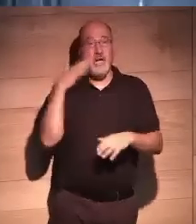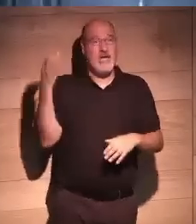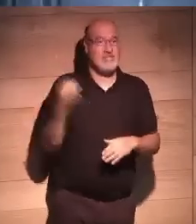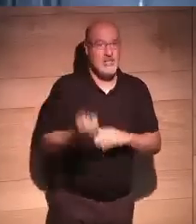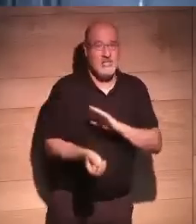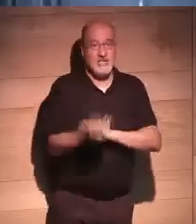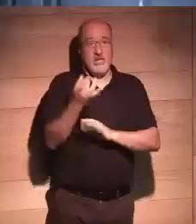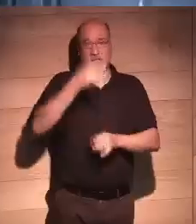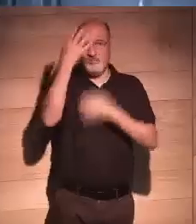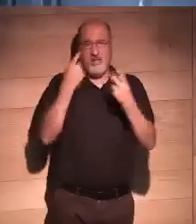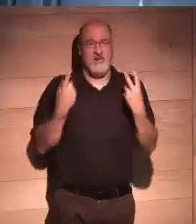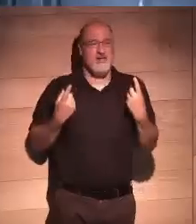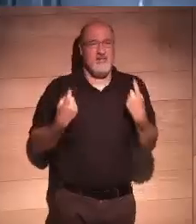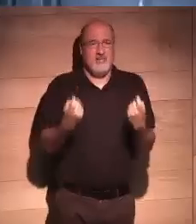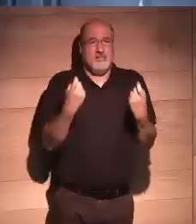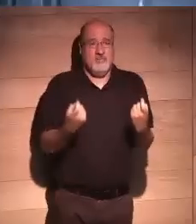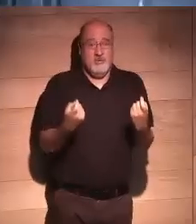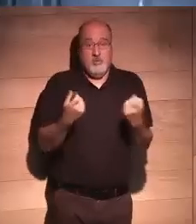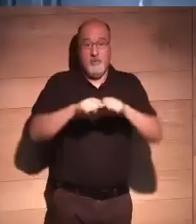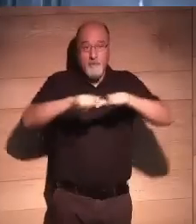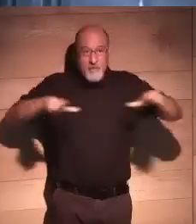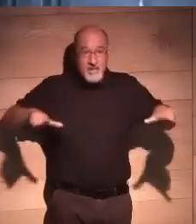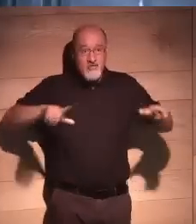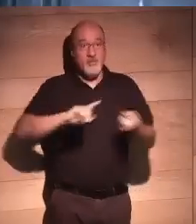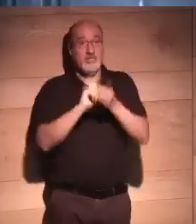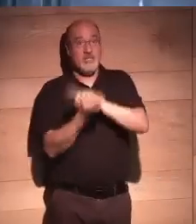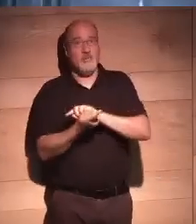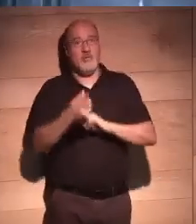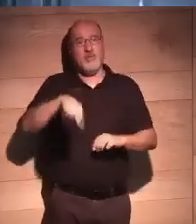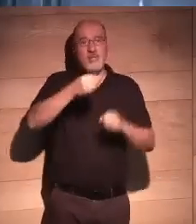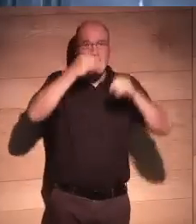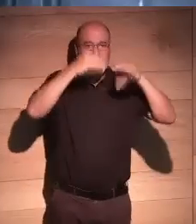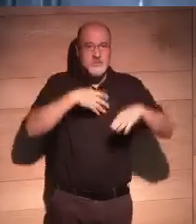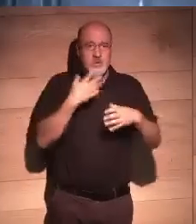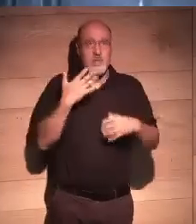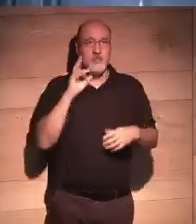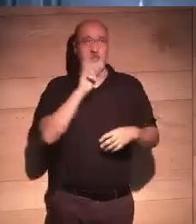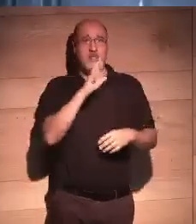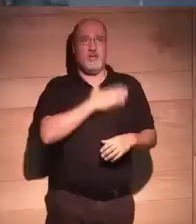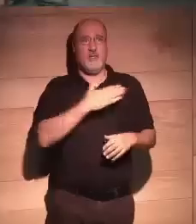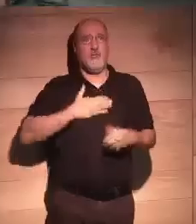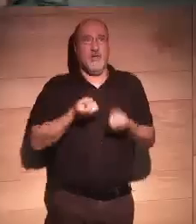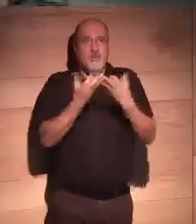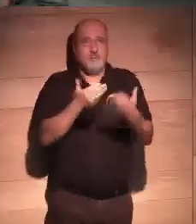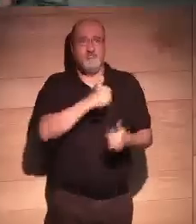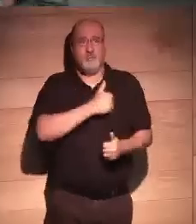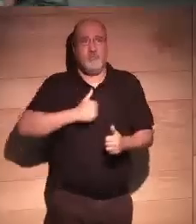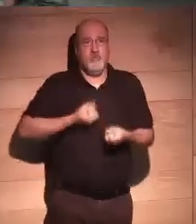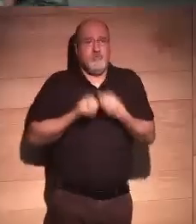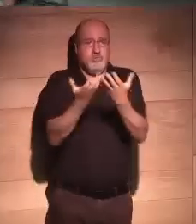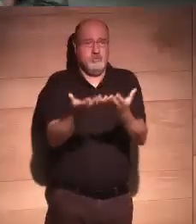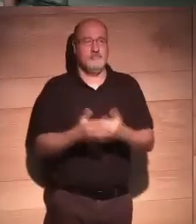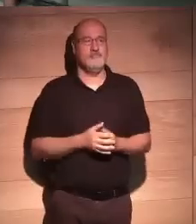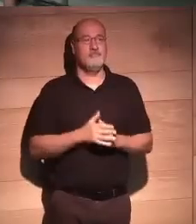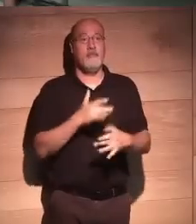vamos a crear. Que al final las plataformas cambian, pero no cambia lo más importante, que es contar historias con mirada propia. María, ¿tú qué le pides?